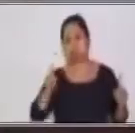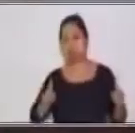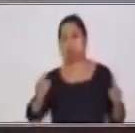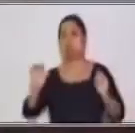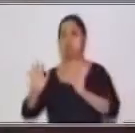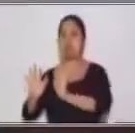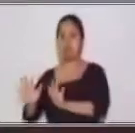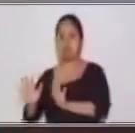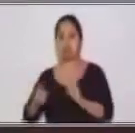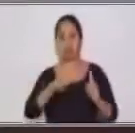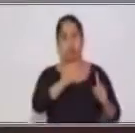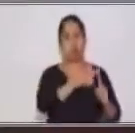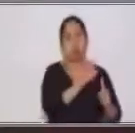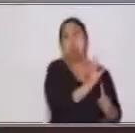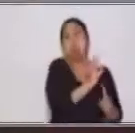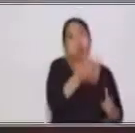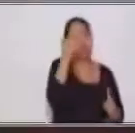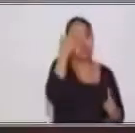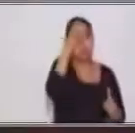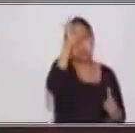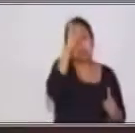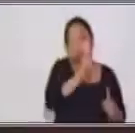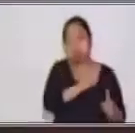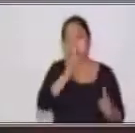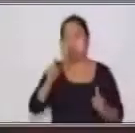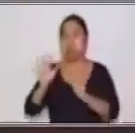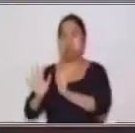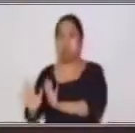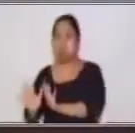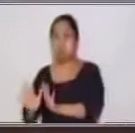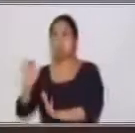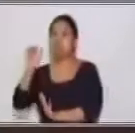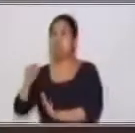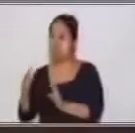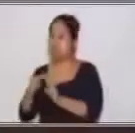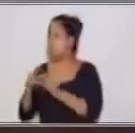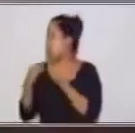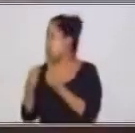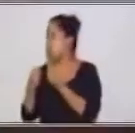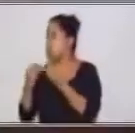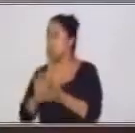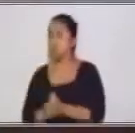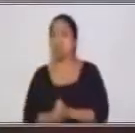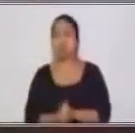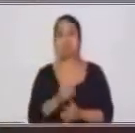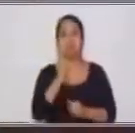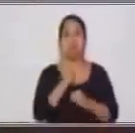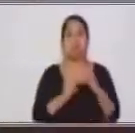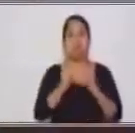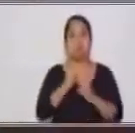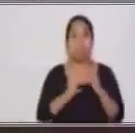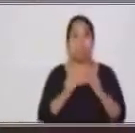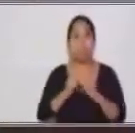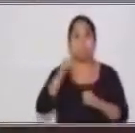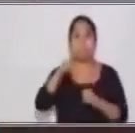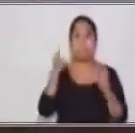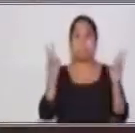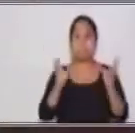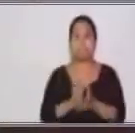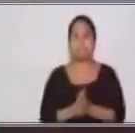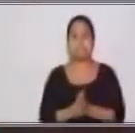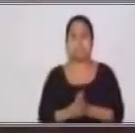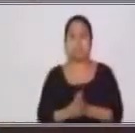no conozco nada del cine guatemalteco y 10 conozco mucho. Y al finalizar de todo este tema vamos